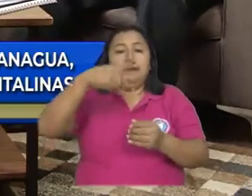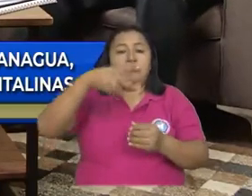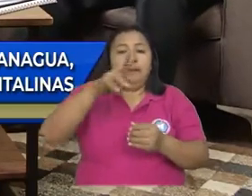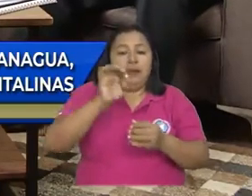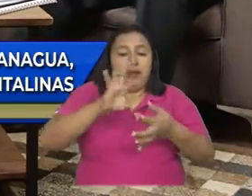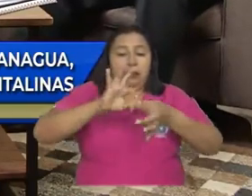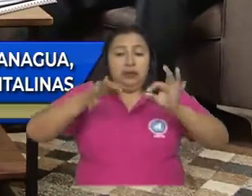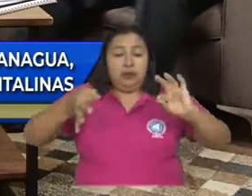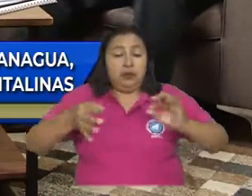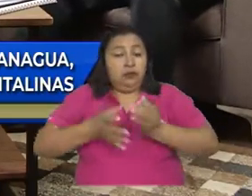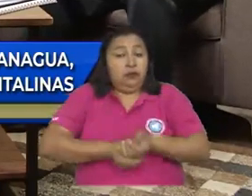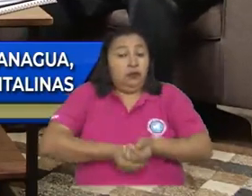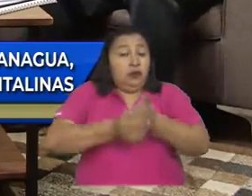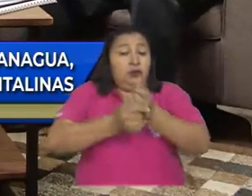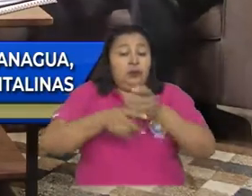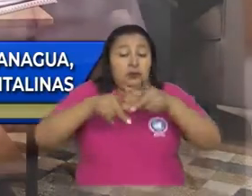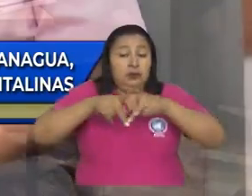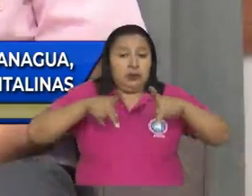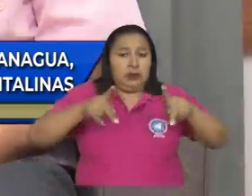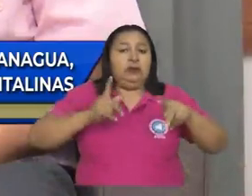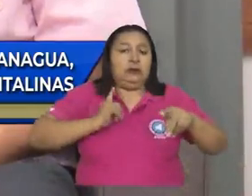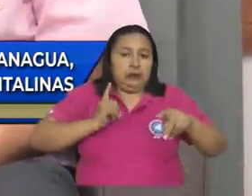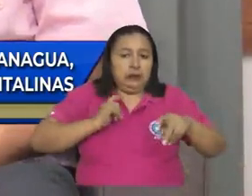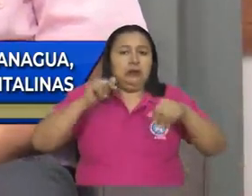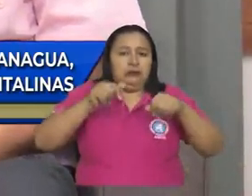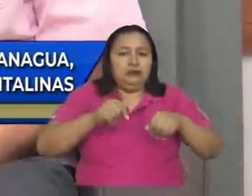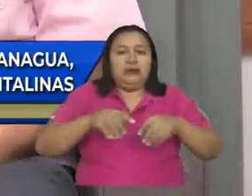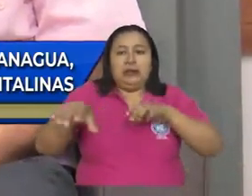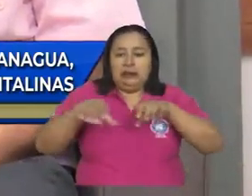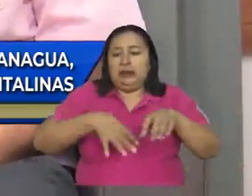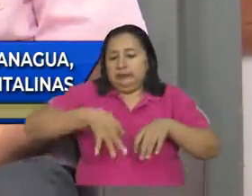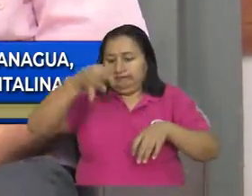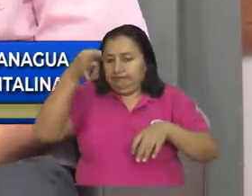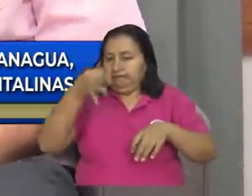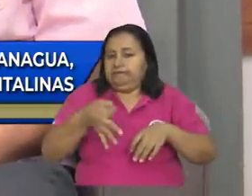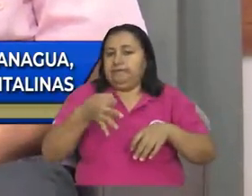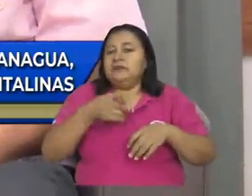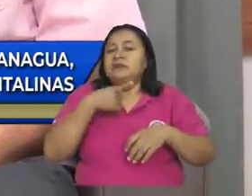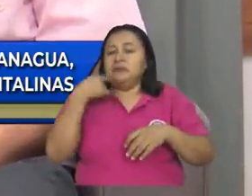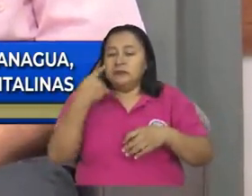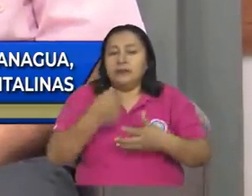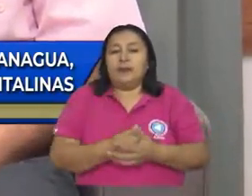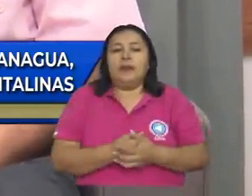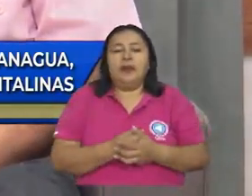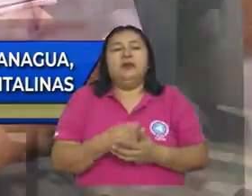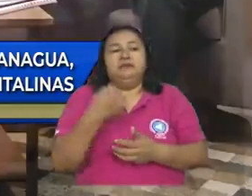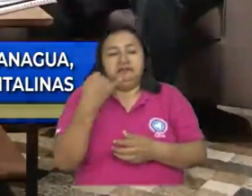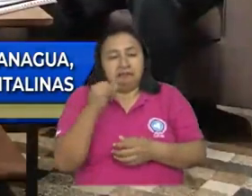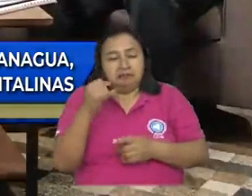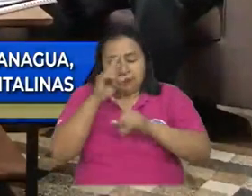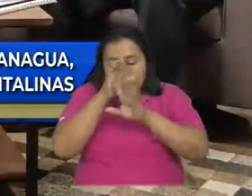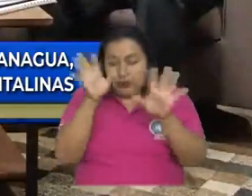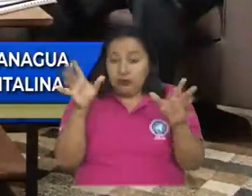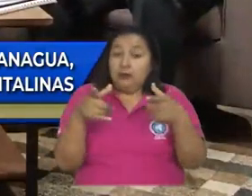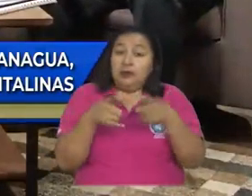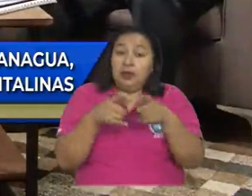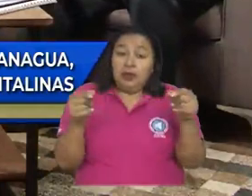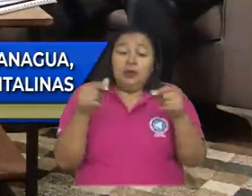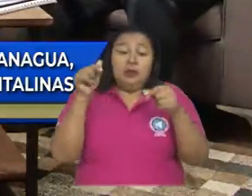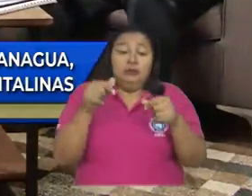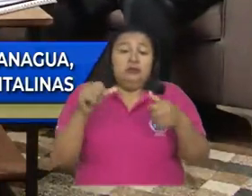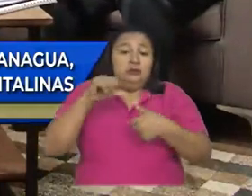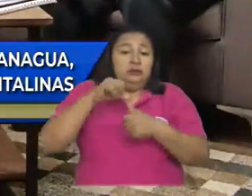de playa, es que tenés eventos de calidad verdaderamente en nuestro país. Claro que sí, y Managua, ¿no? Un